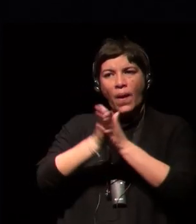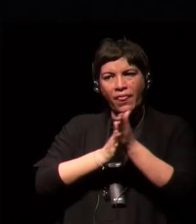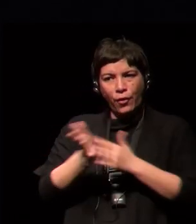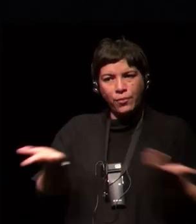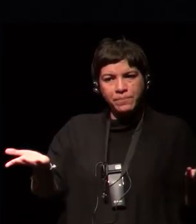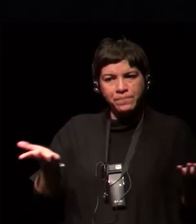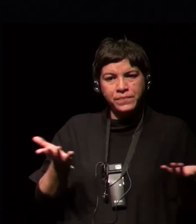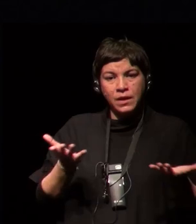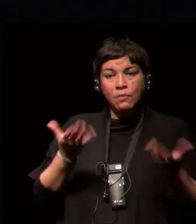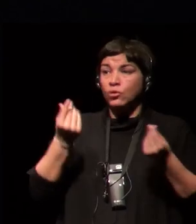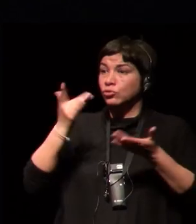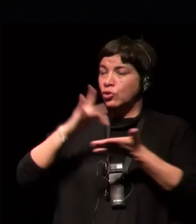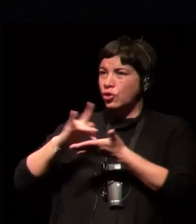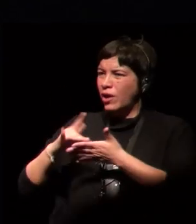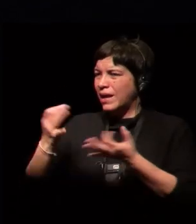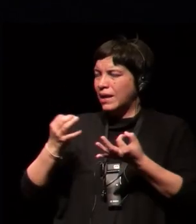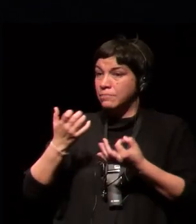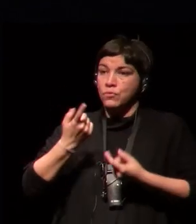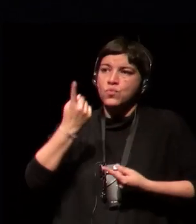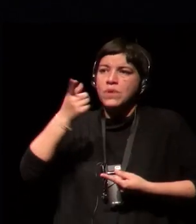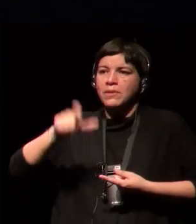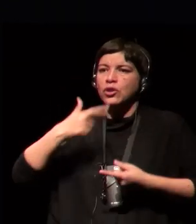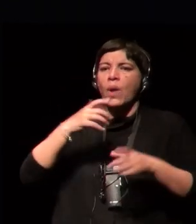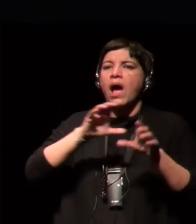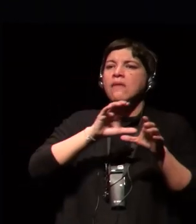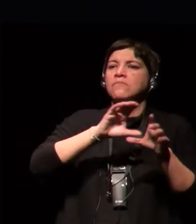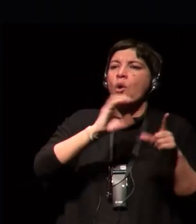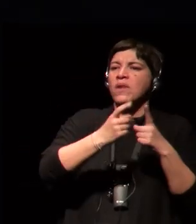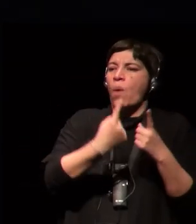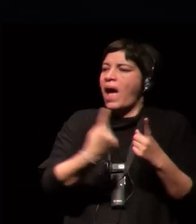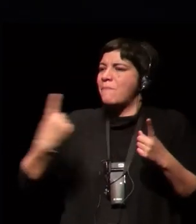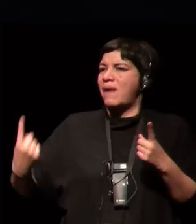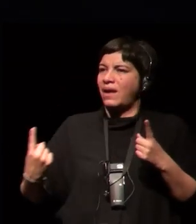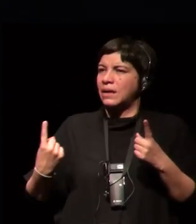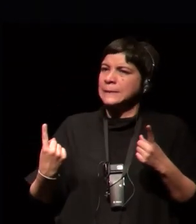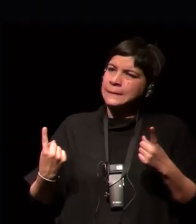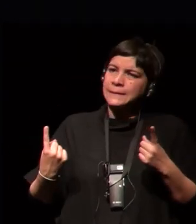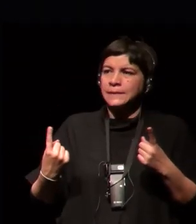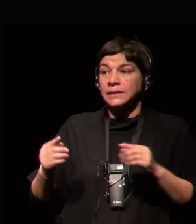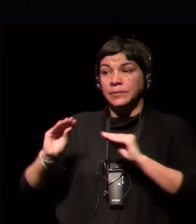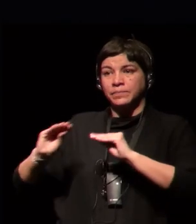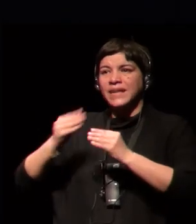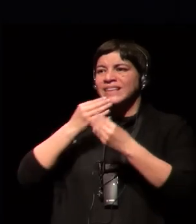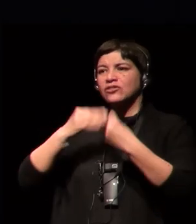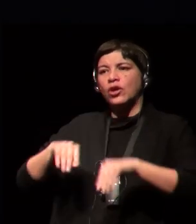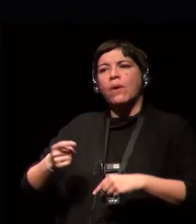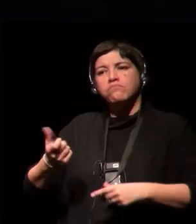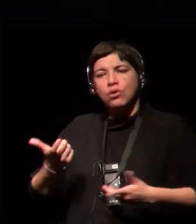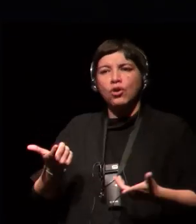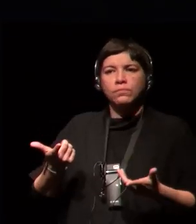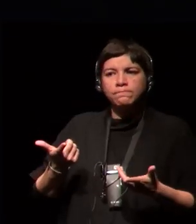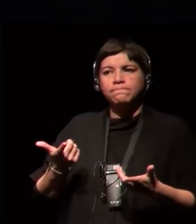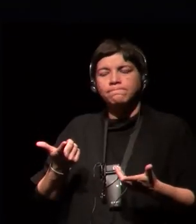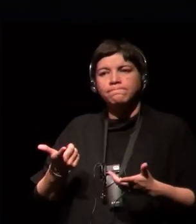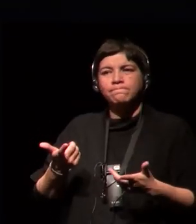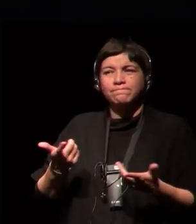al margen de la comunidad, bueno, pues su historia es de los pocos activos que les quedan. En los márgenes esto